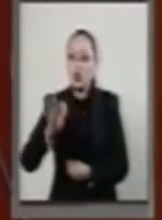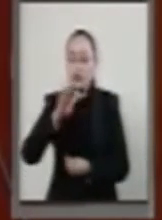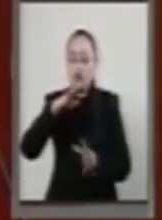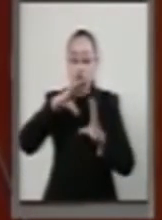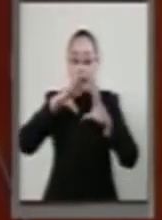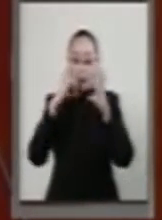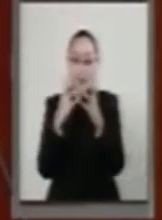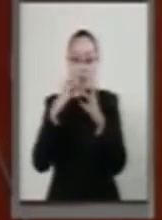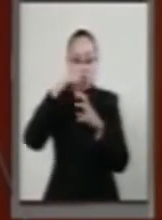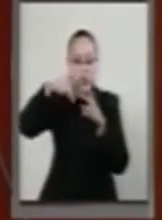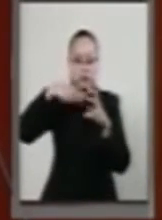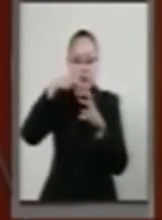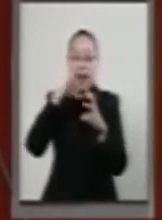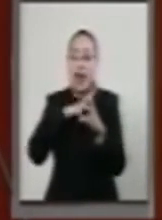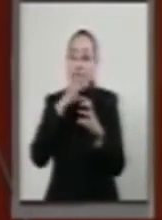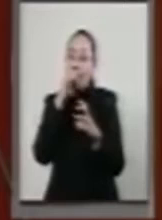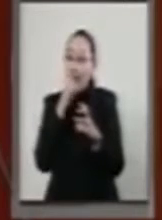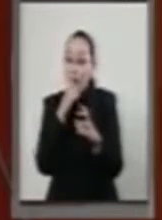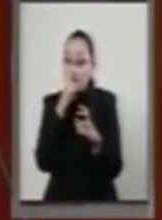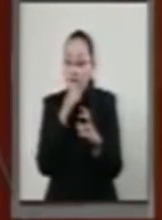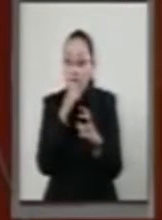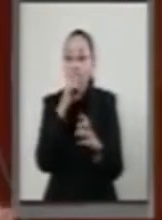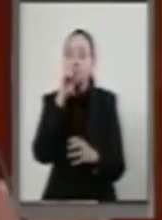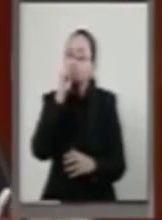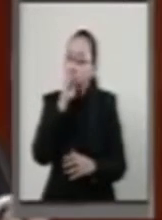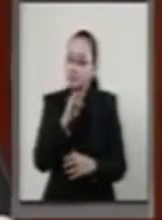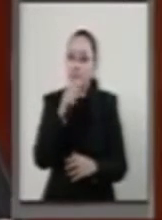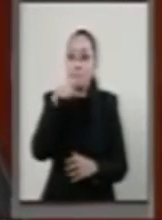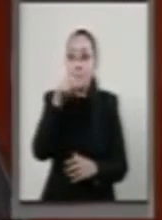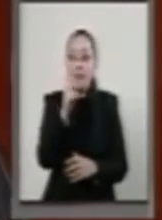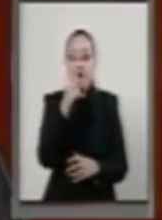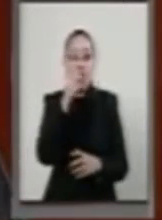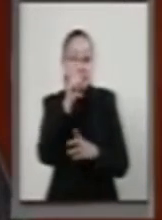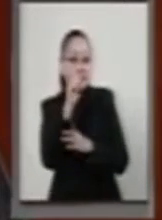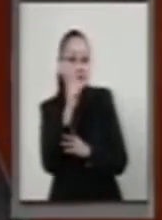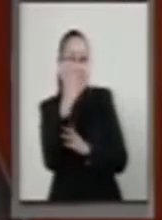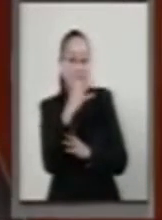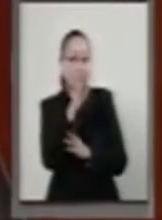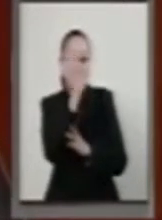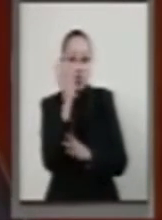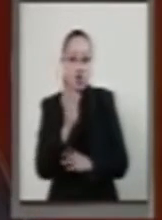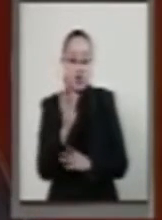la superficie terrestre, de esta el